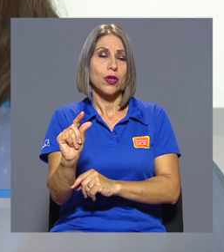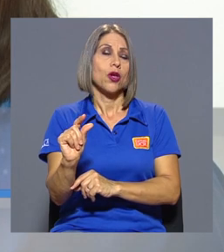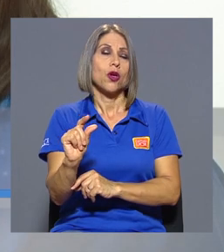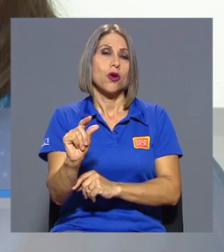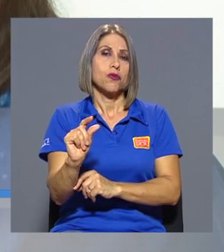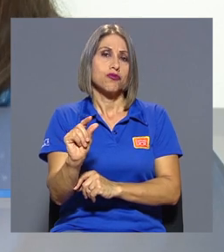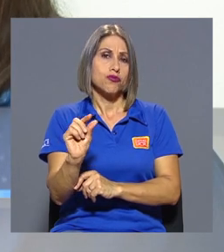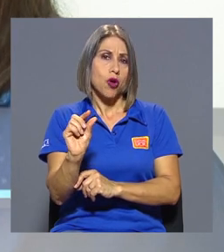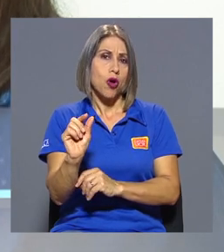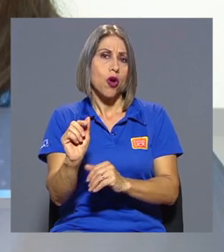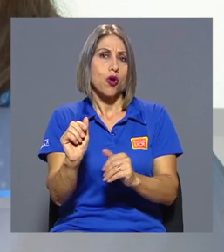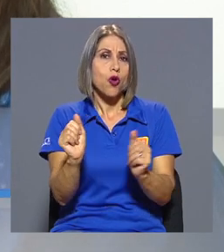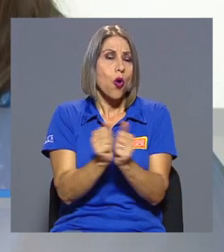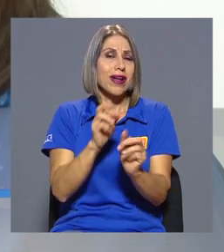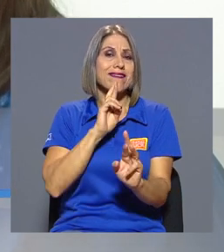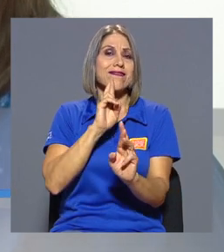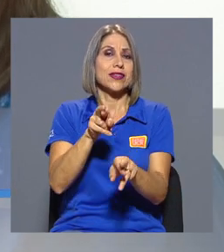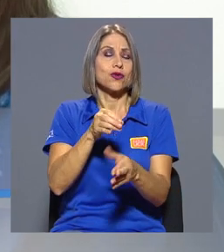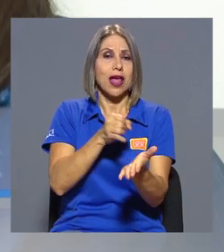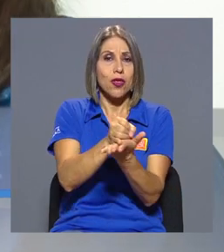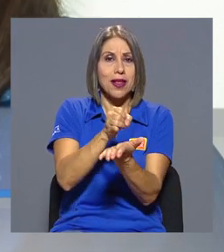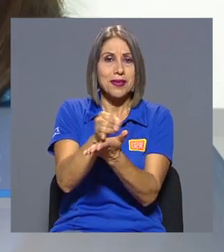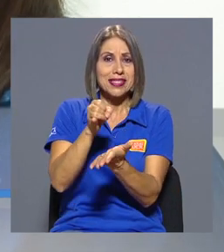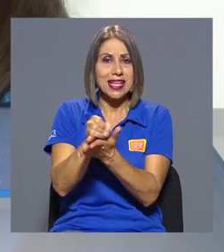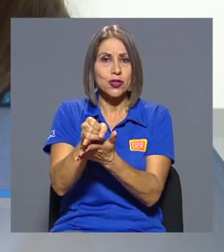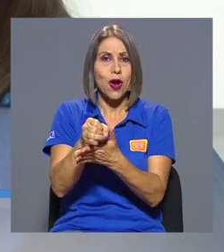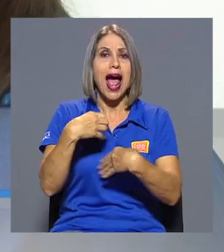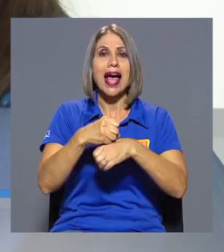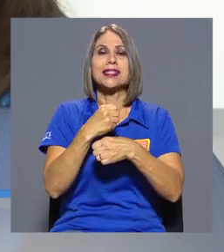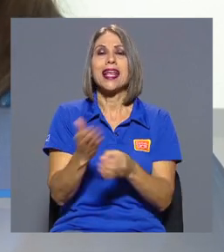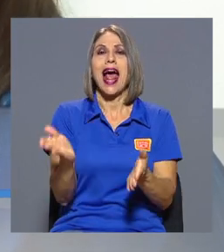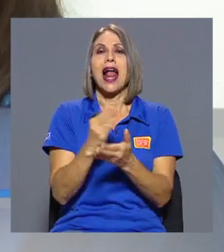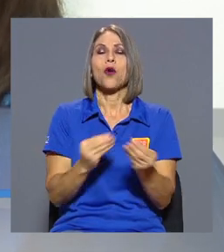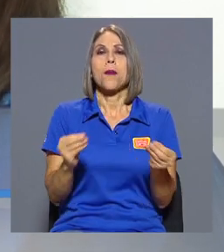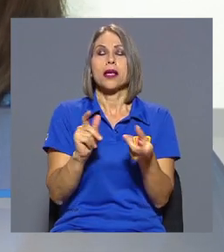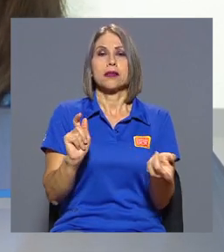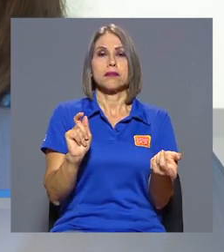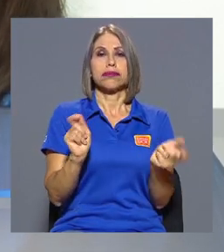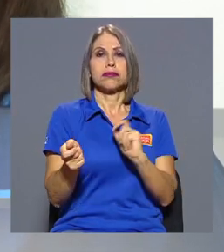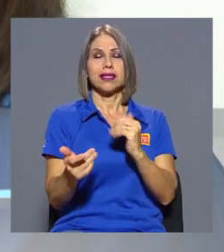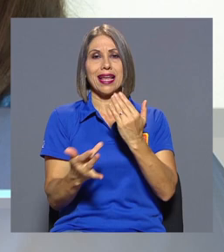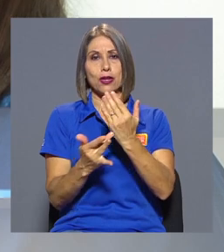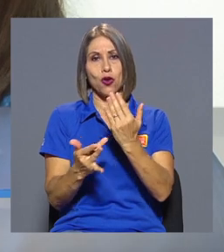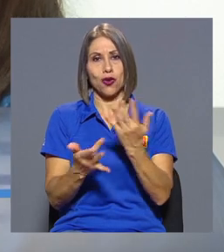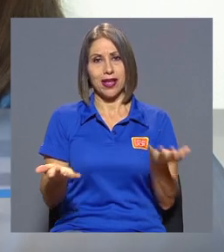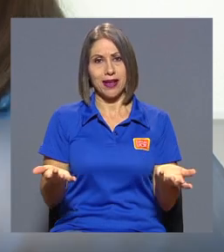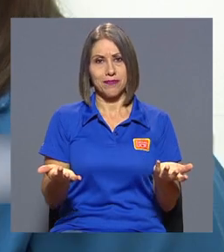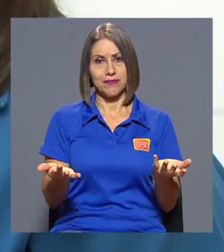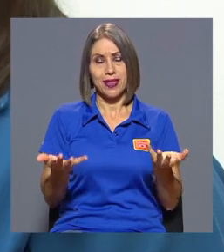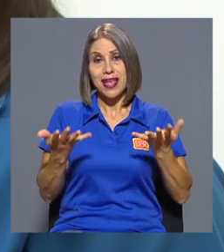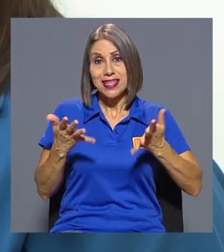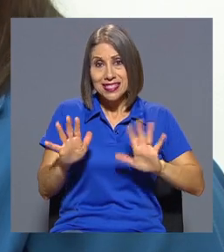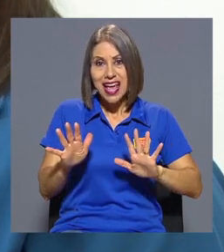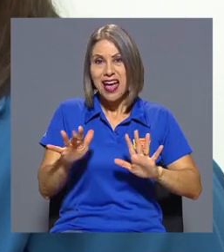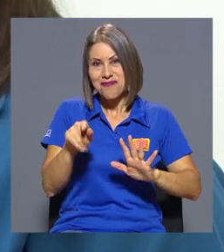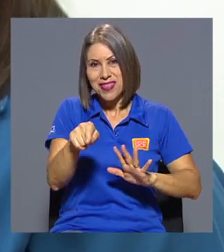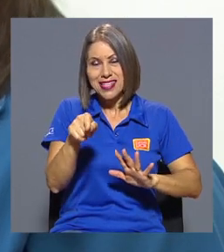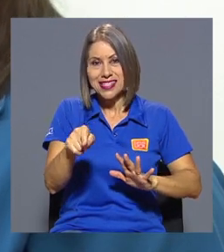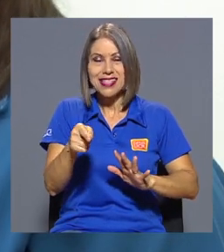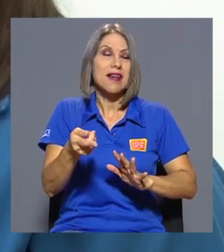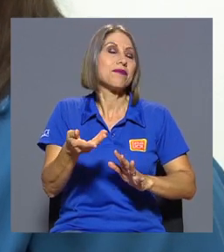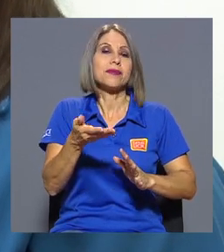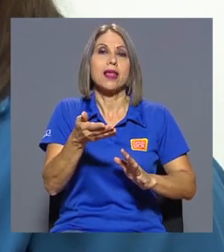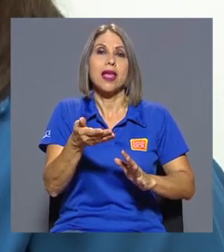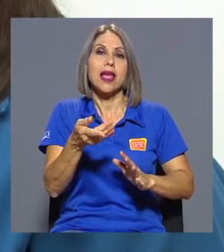generado la investigación, a una herramienta más tecnológica. Ya de por sí la herramienta era